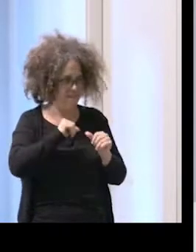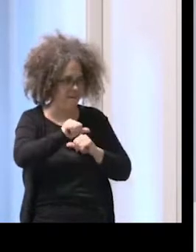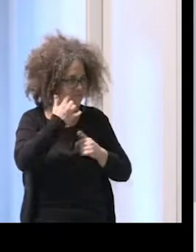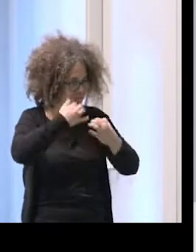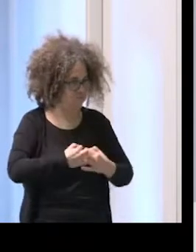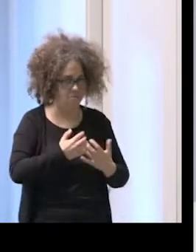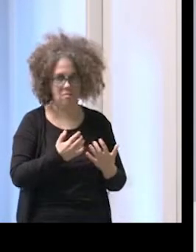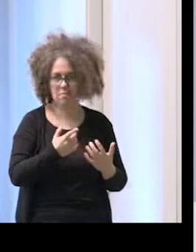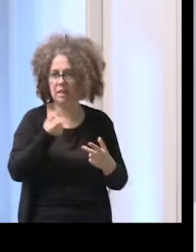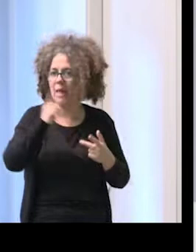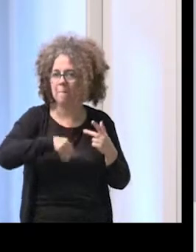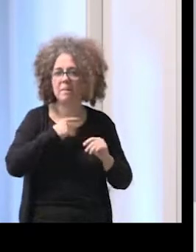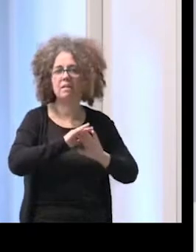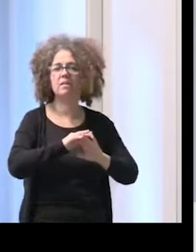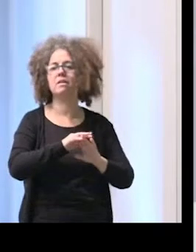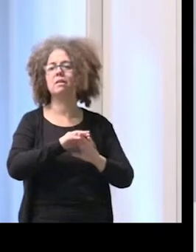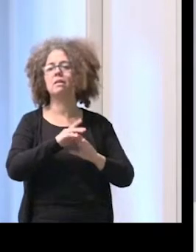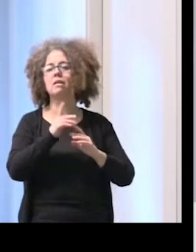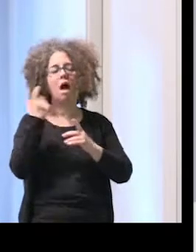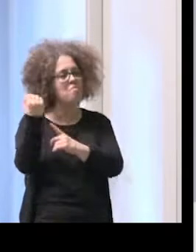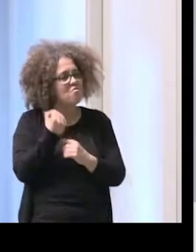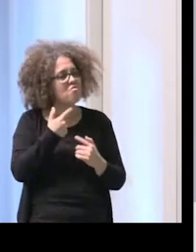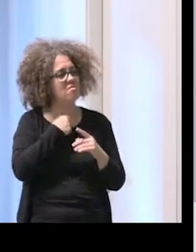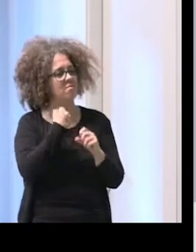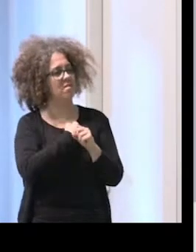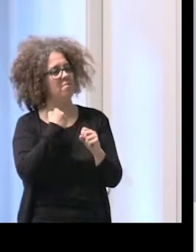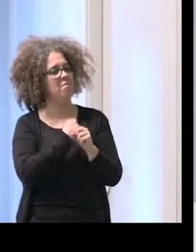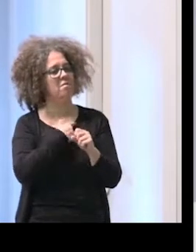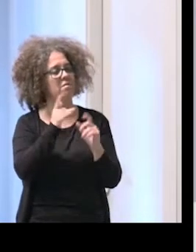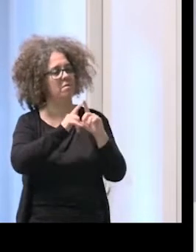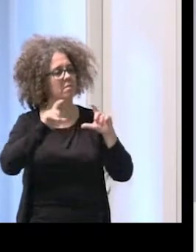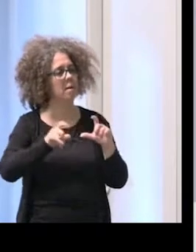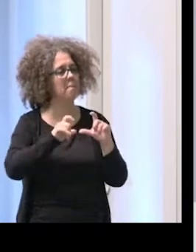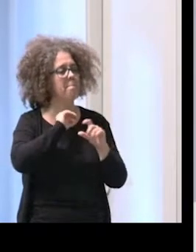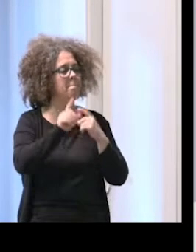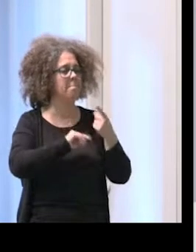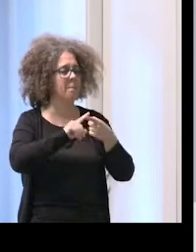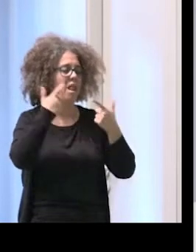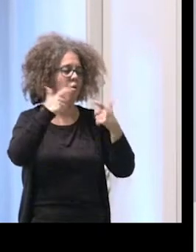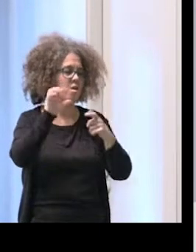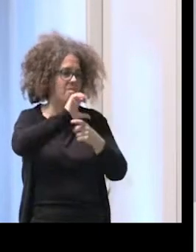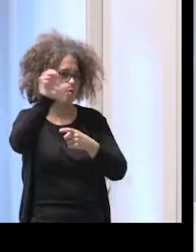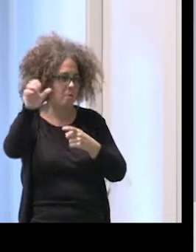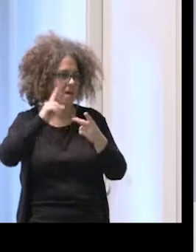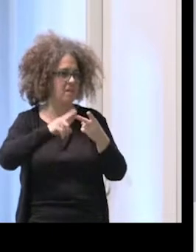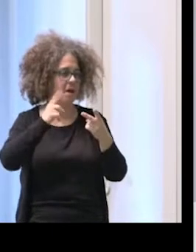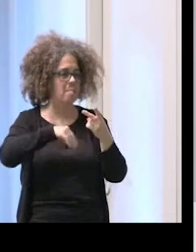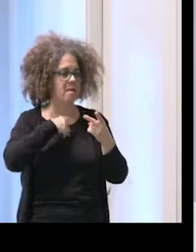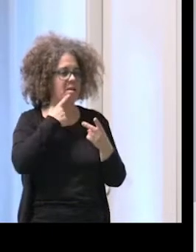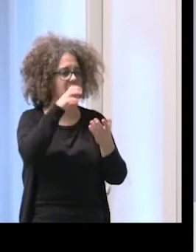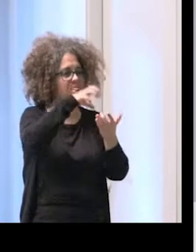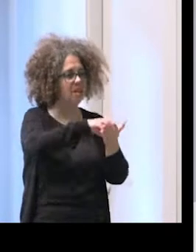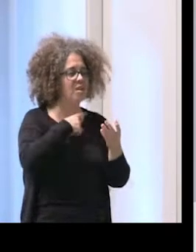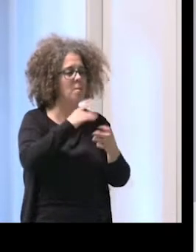que ha apoyado este trabajo a través de los años, el Medical Research Council, la Comunidad Europea,